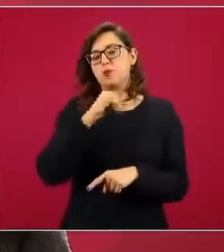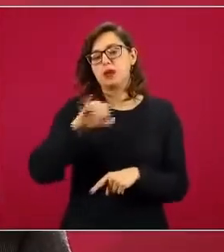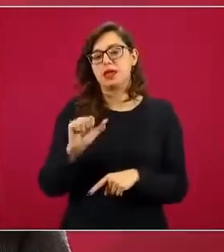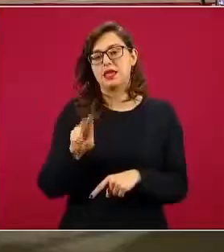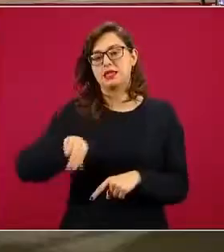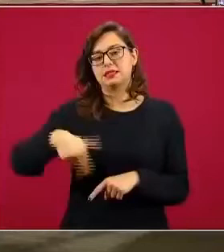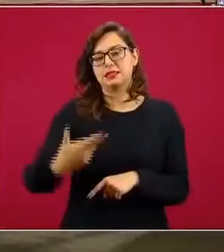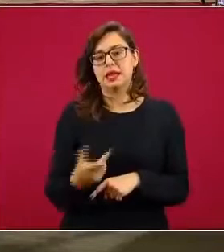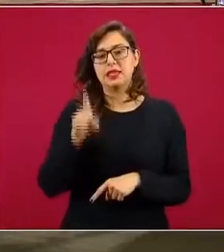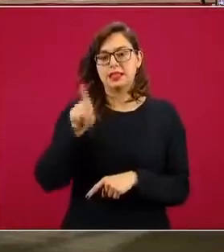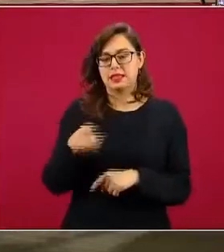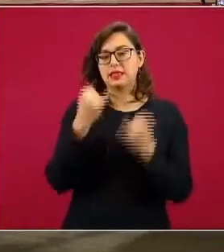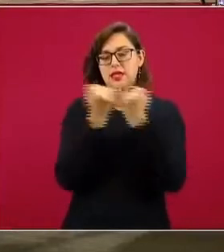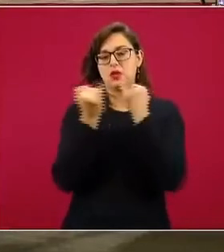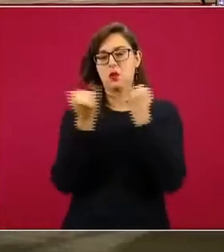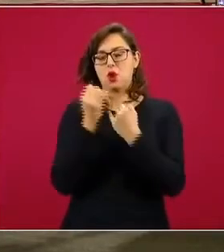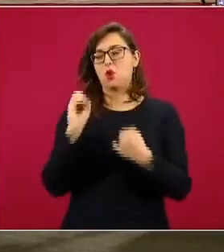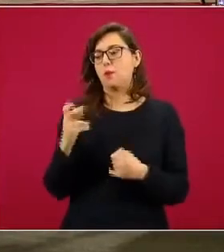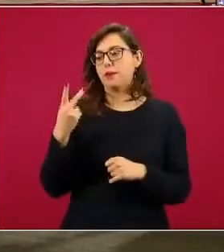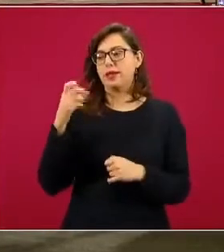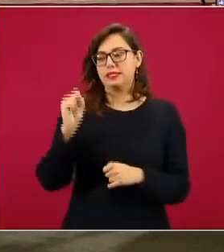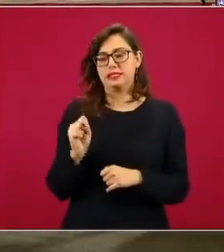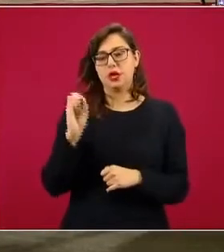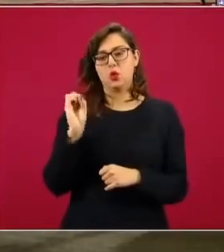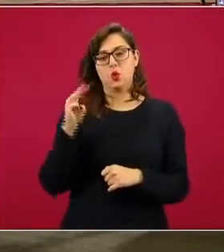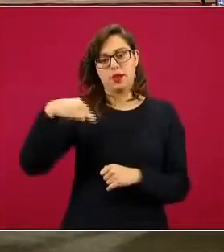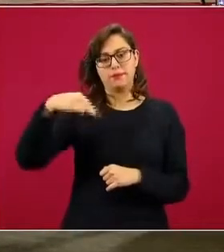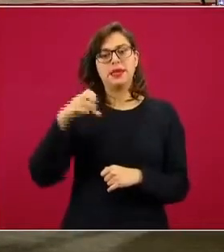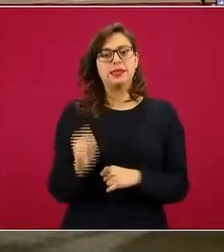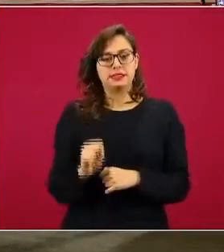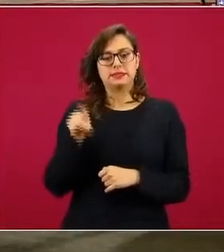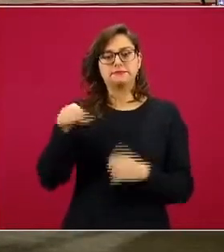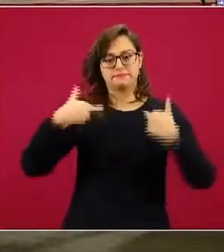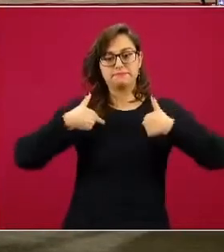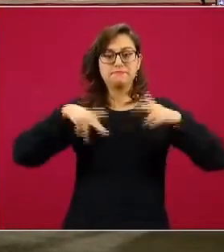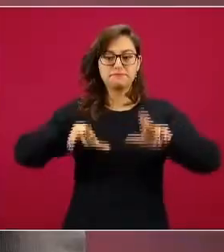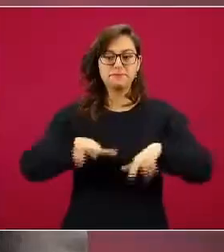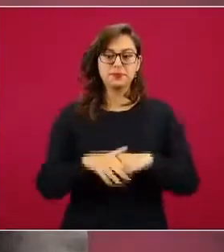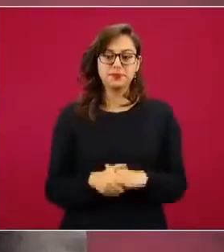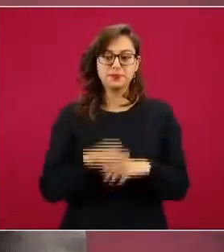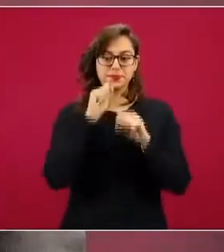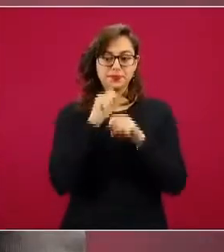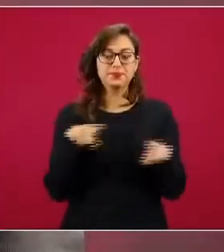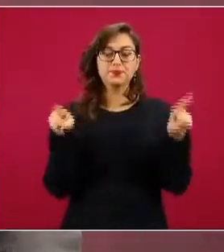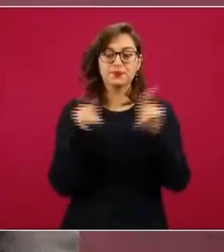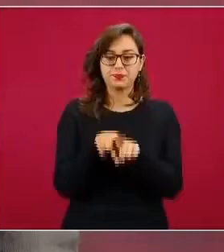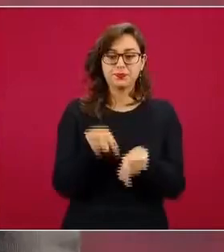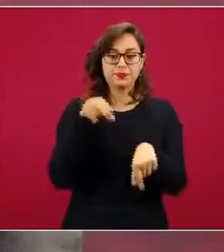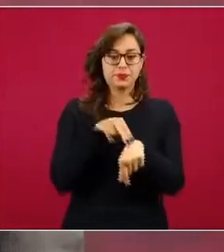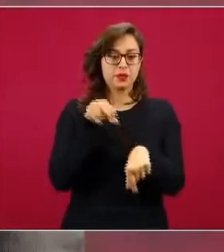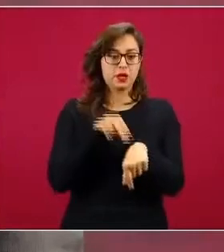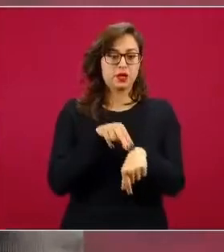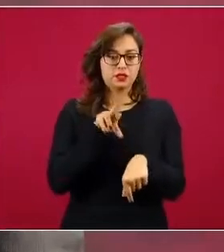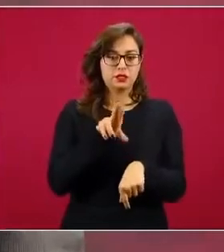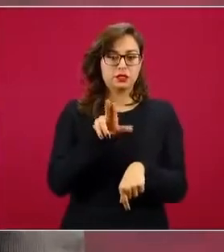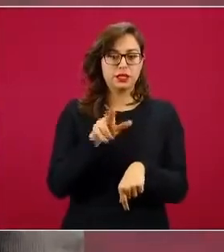ha representado a la OPS-OMS en este grupo de trabajo. Y desde luego al doctor Ruy López